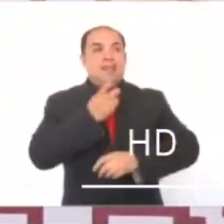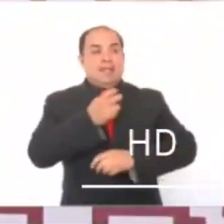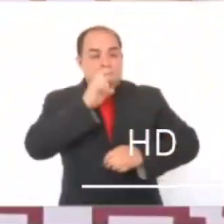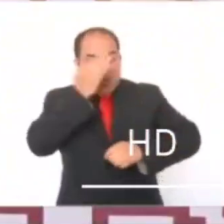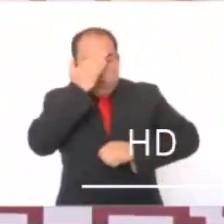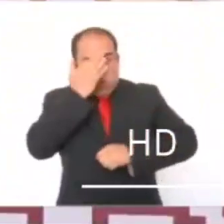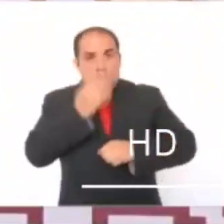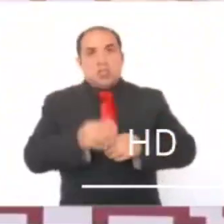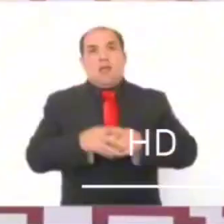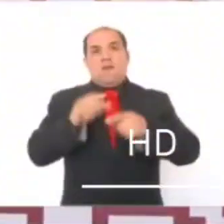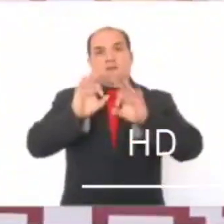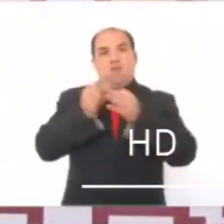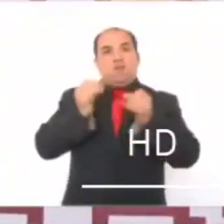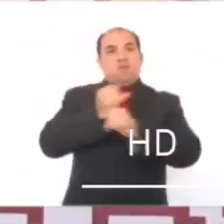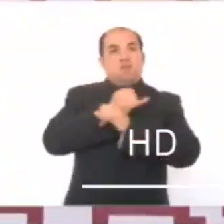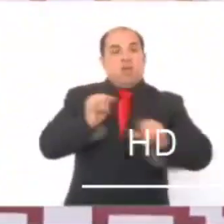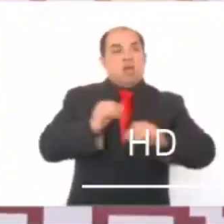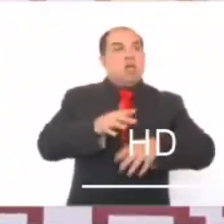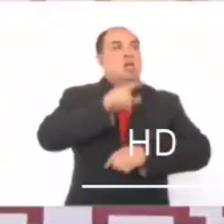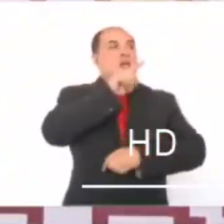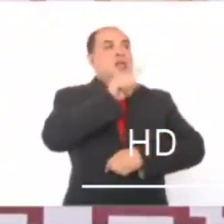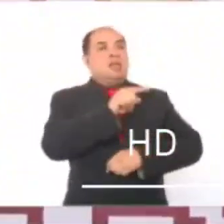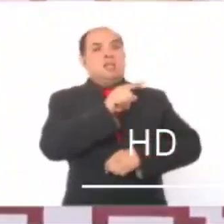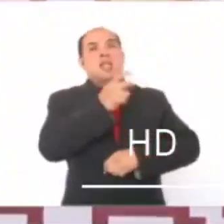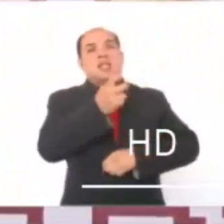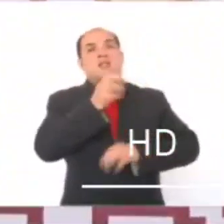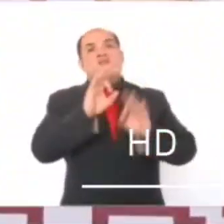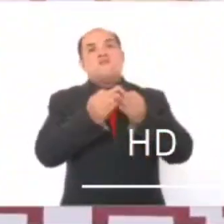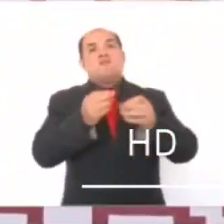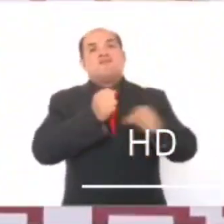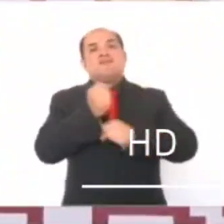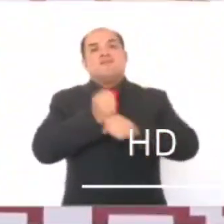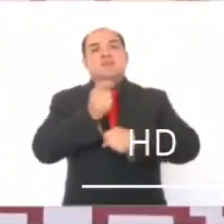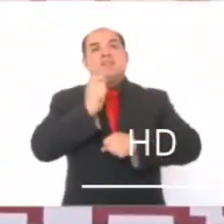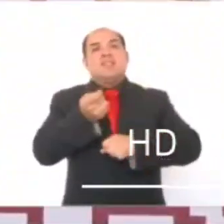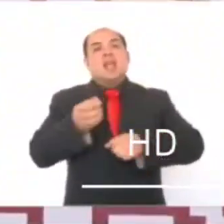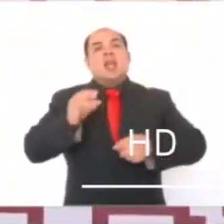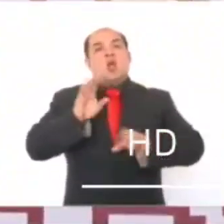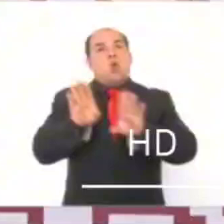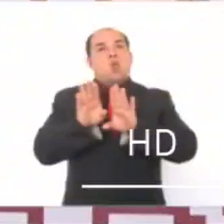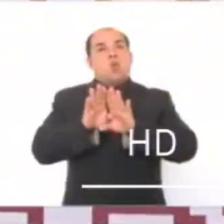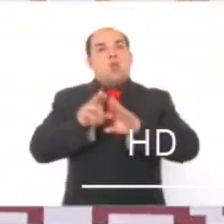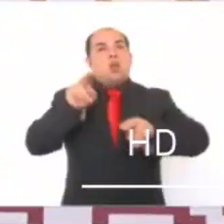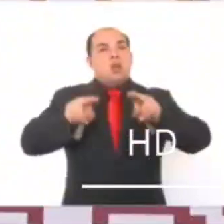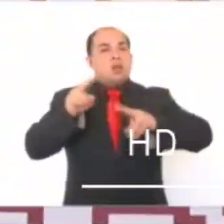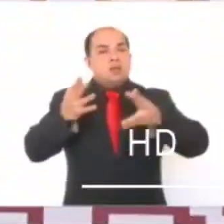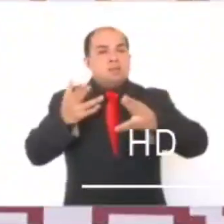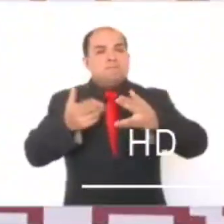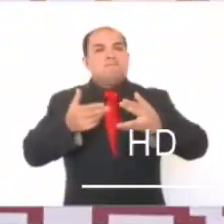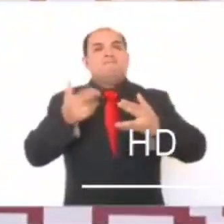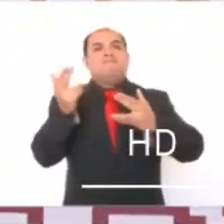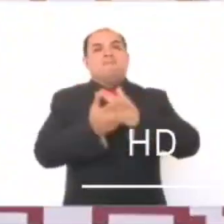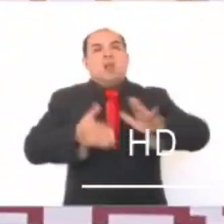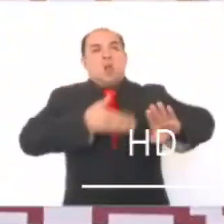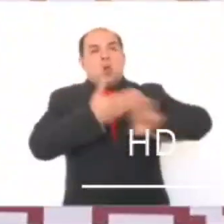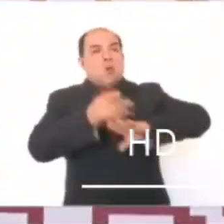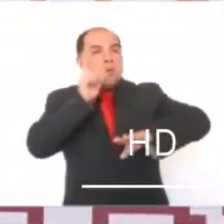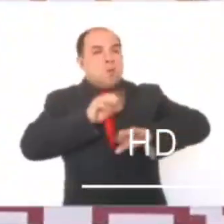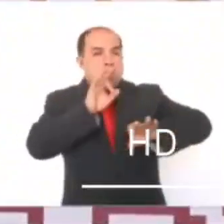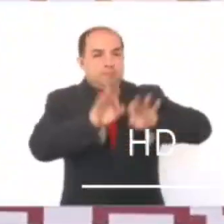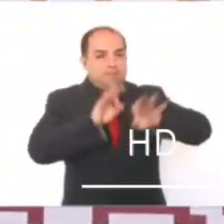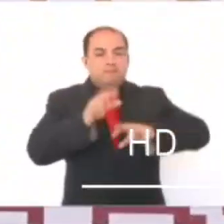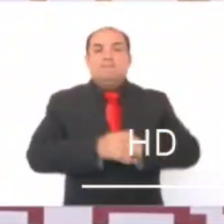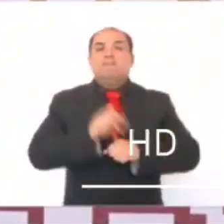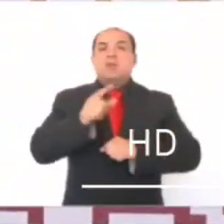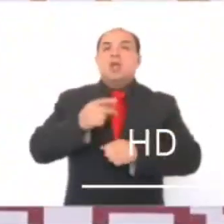autónoma este tipo de violencia, la tipifica como grado de tentativa de feminicidio, ordena además a las instituciones